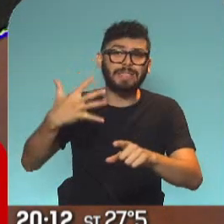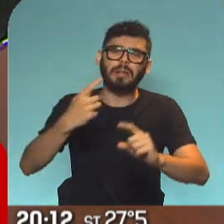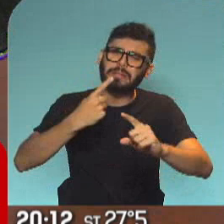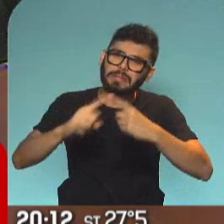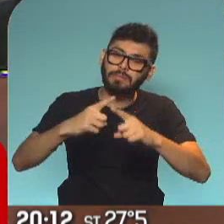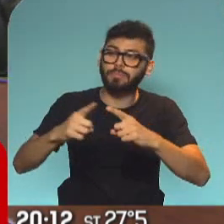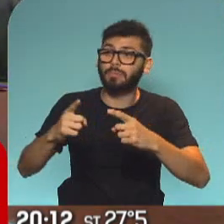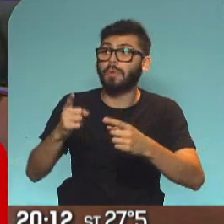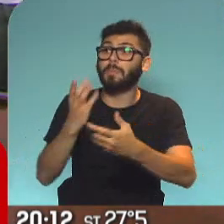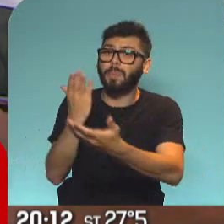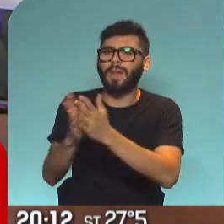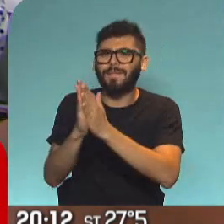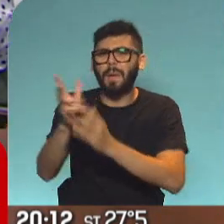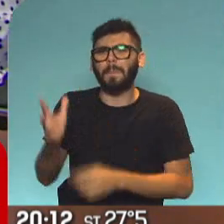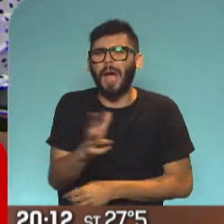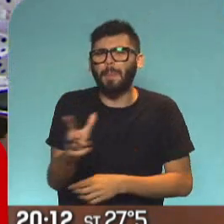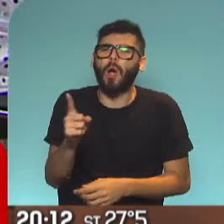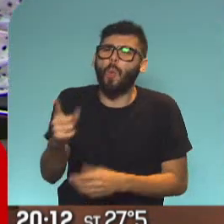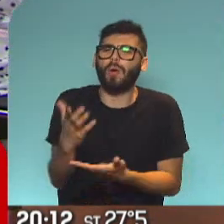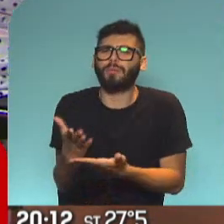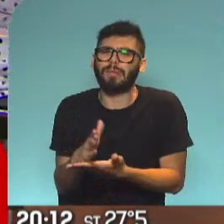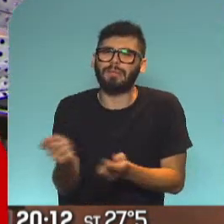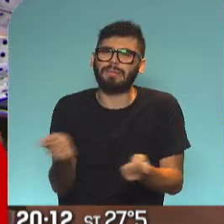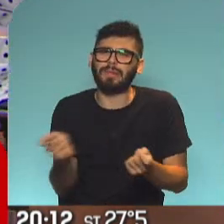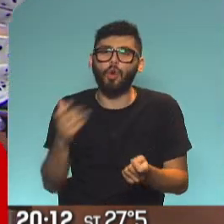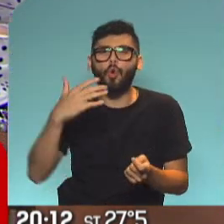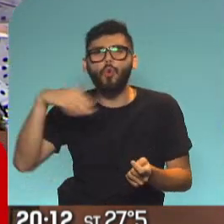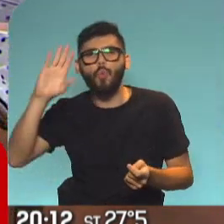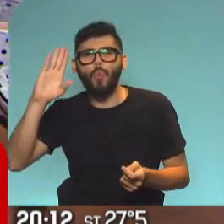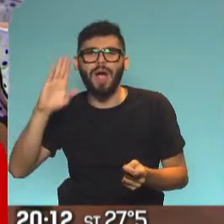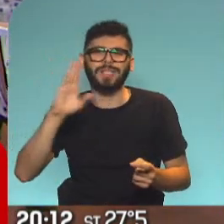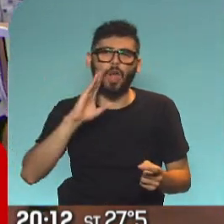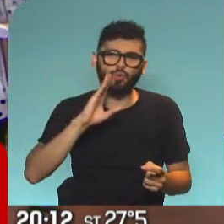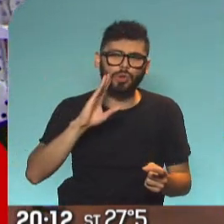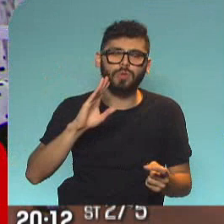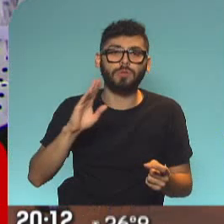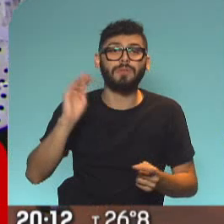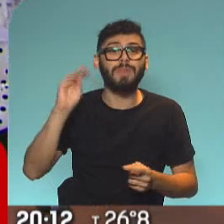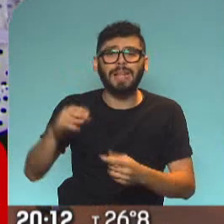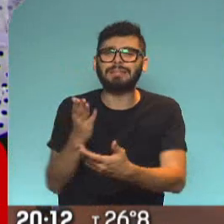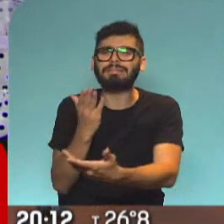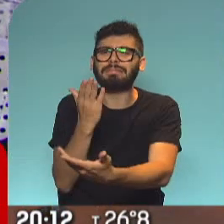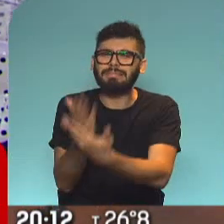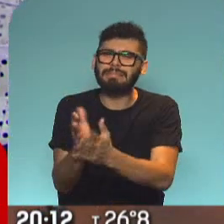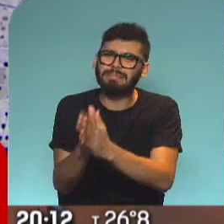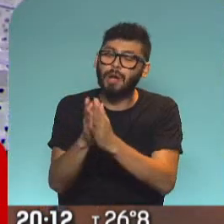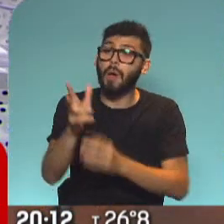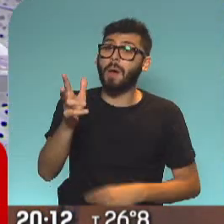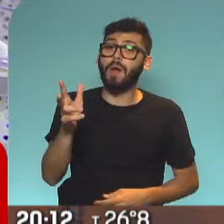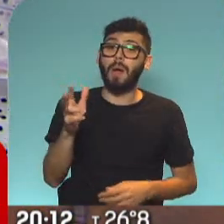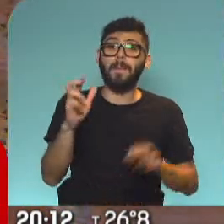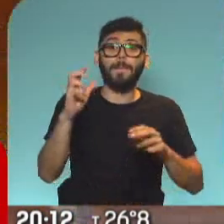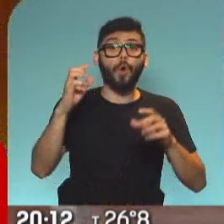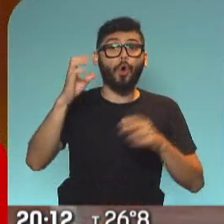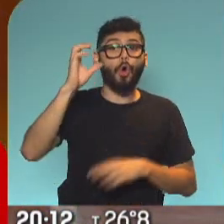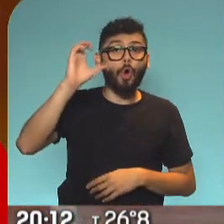por Cuba, que el Papa medie entre Cuba y Estados Unidos, y le piden que se involucre el Papa en la paz de